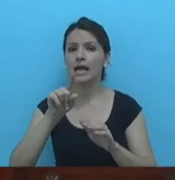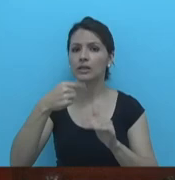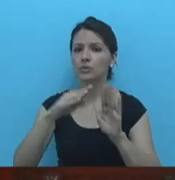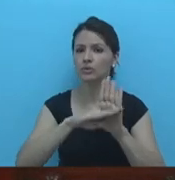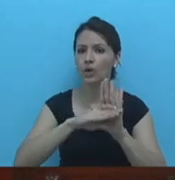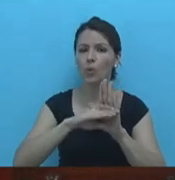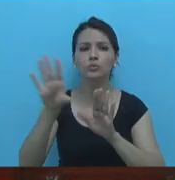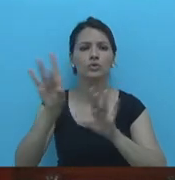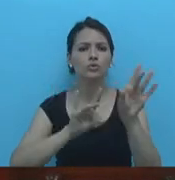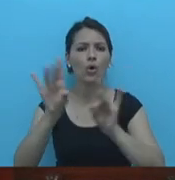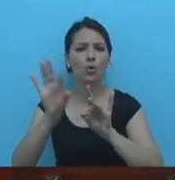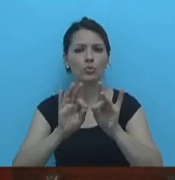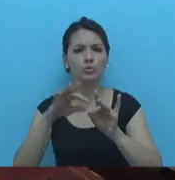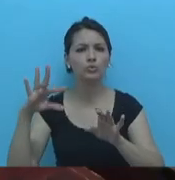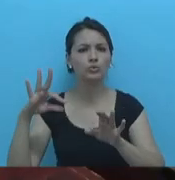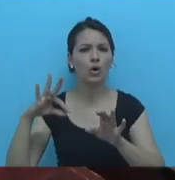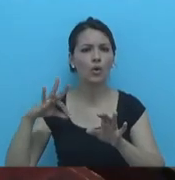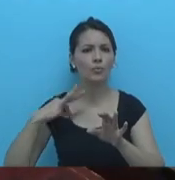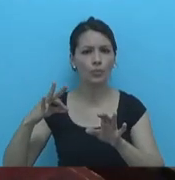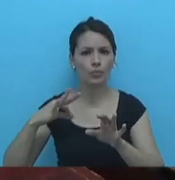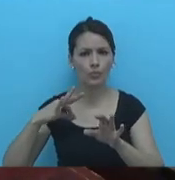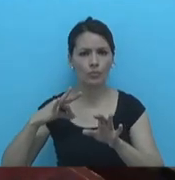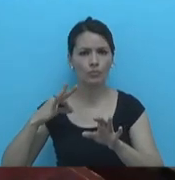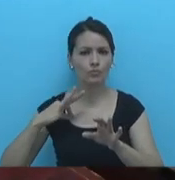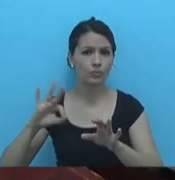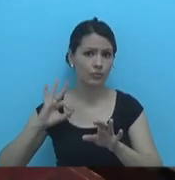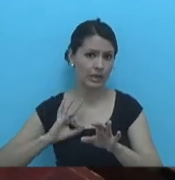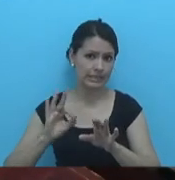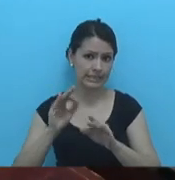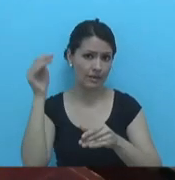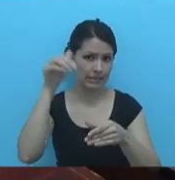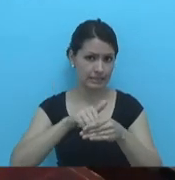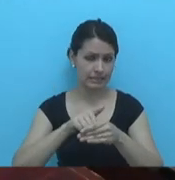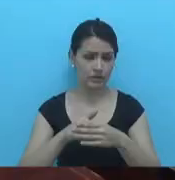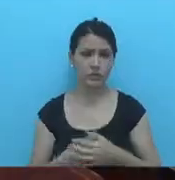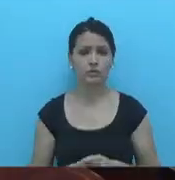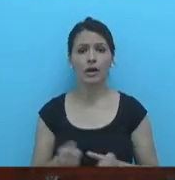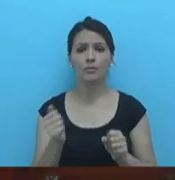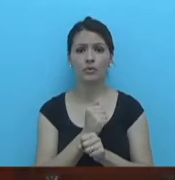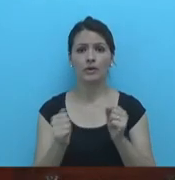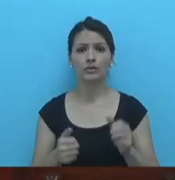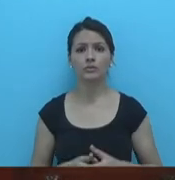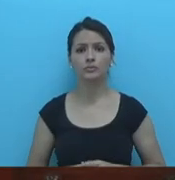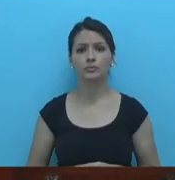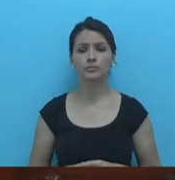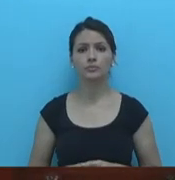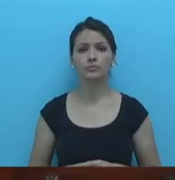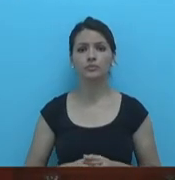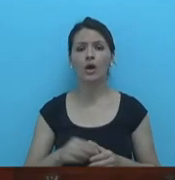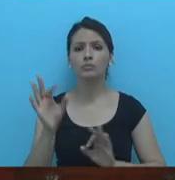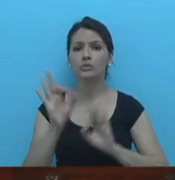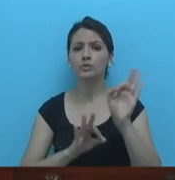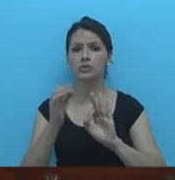y antecedentes. A votación el tratamiento sobre tablas, aprobado. A votación el proyecto, aprobado. Proyecto de resolución por el cual esta